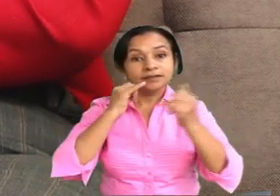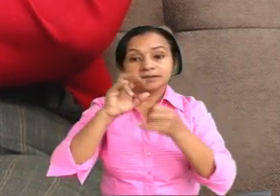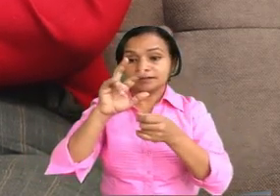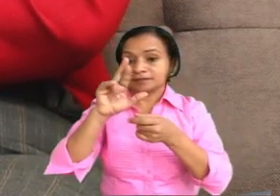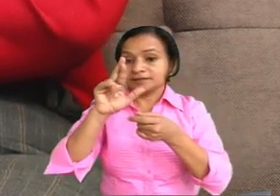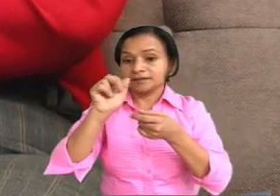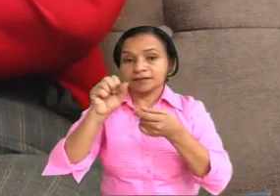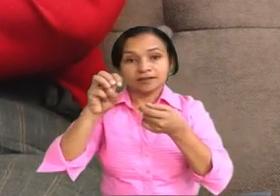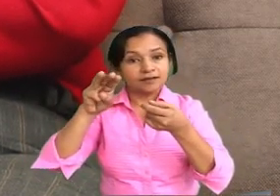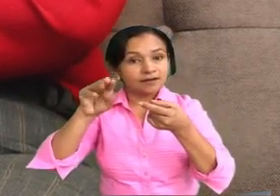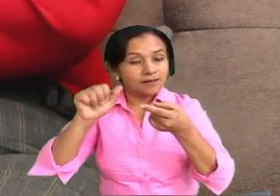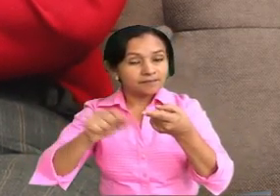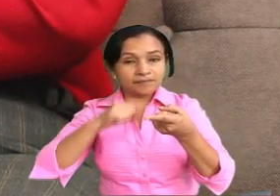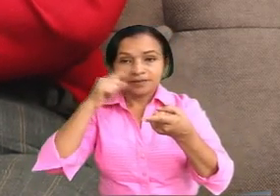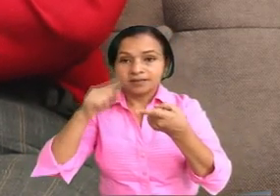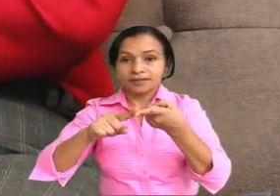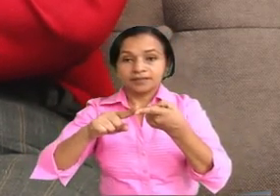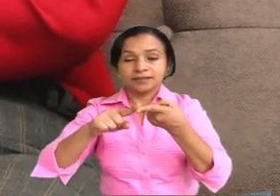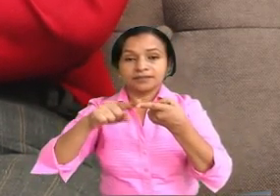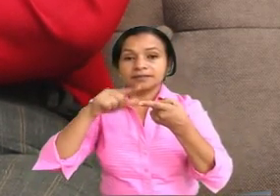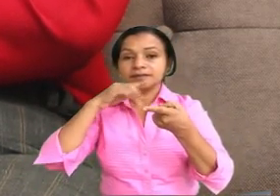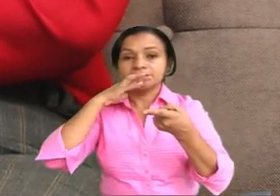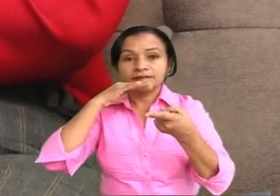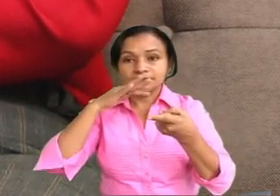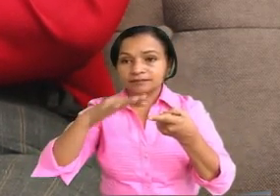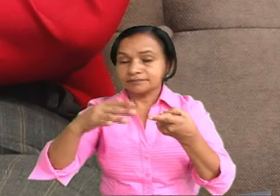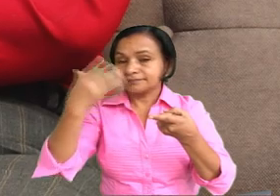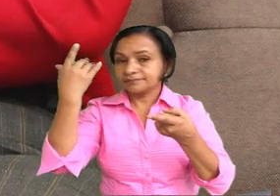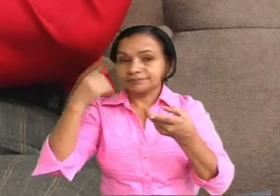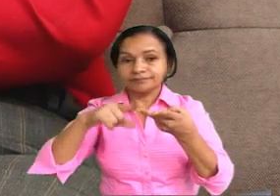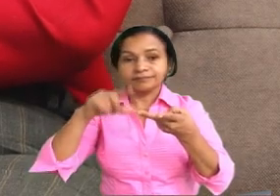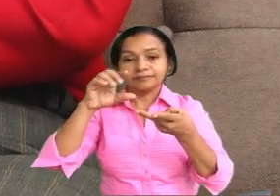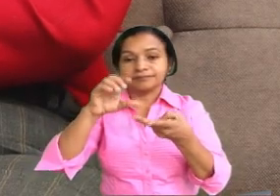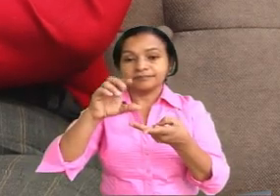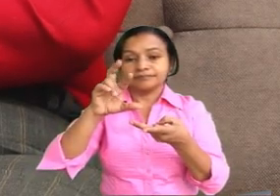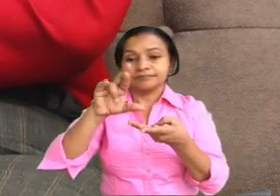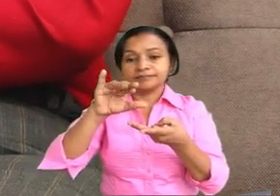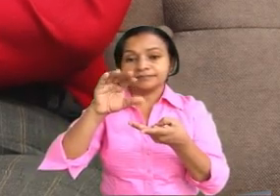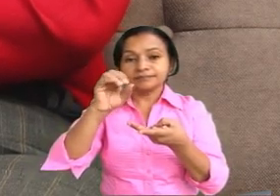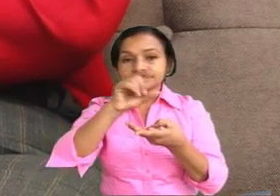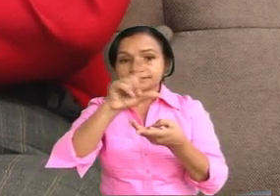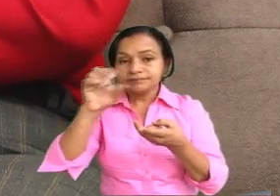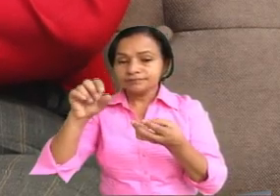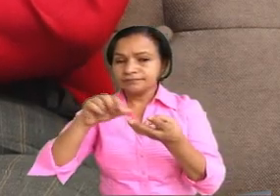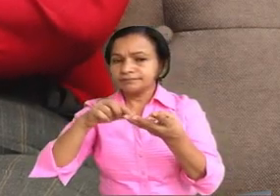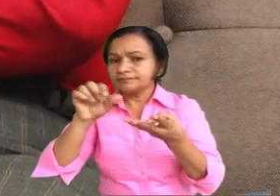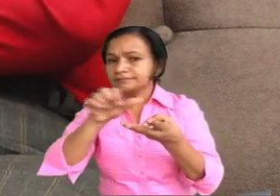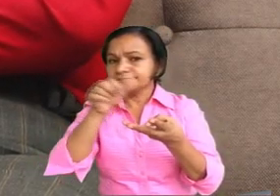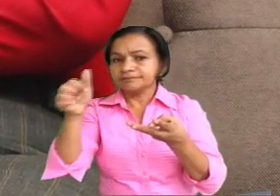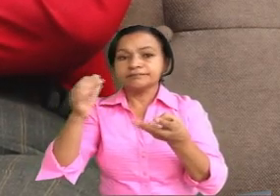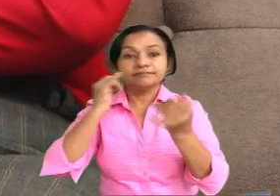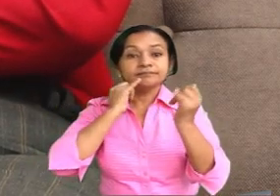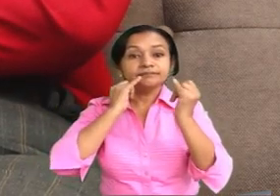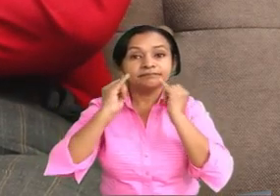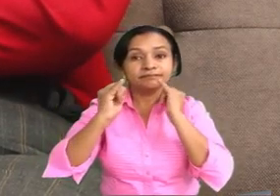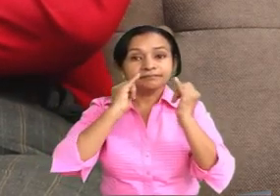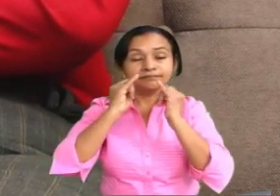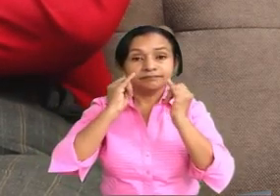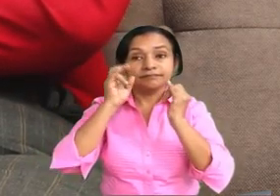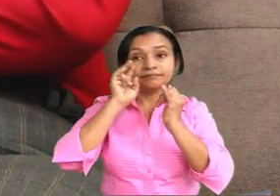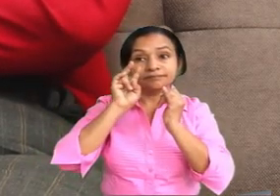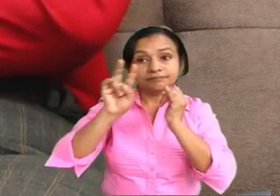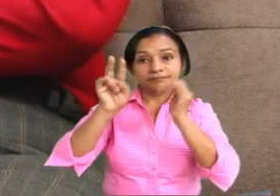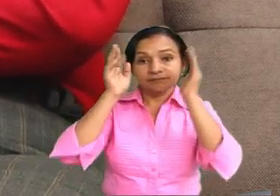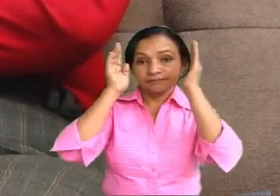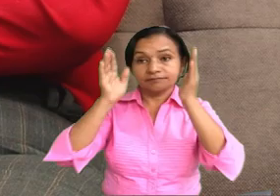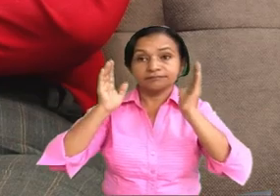rama, en inglés criollo y otro. Entonces, si nos enfocamos en la Costa Caribe también,